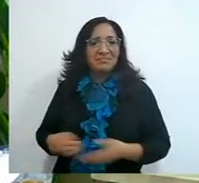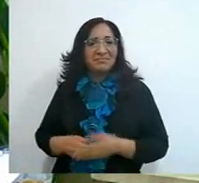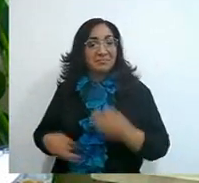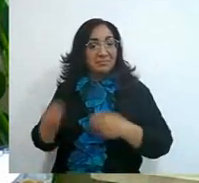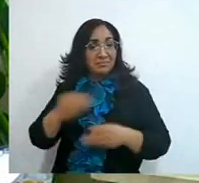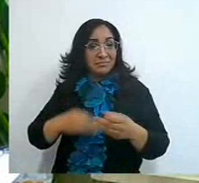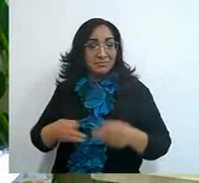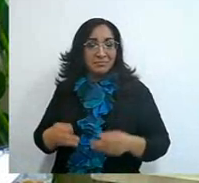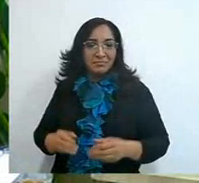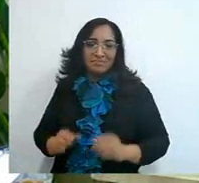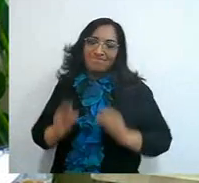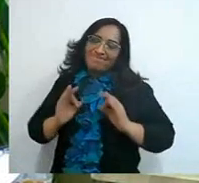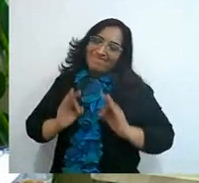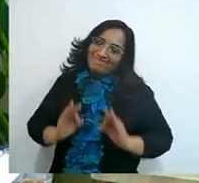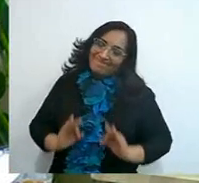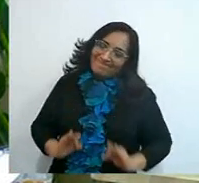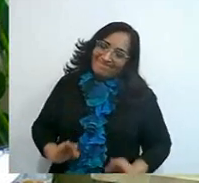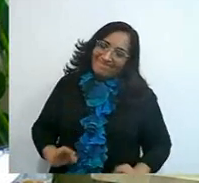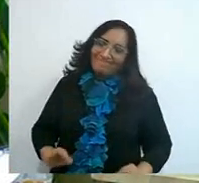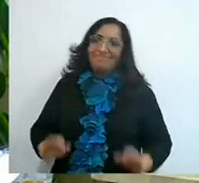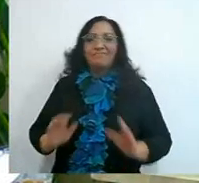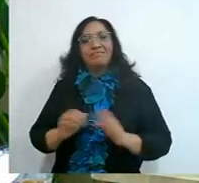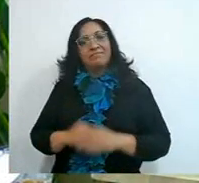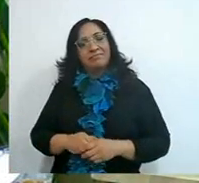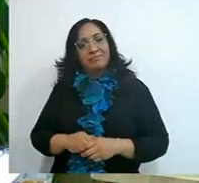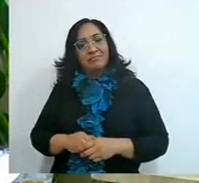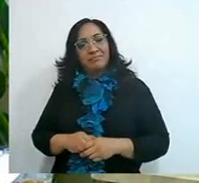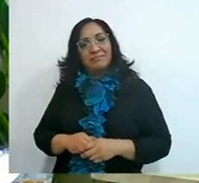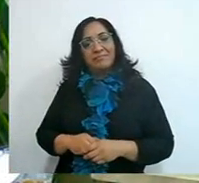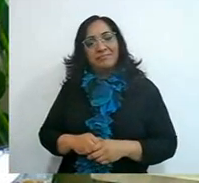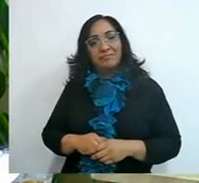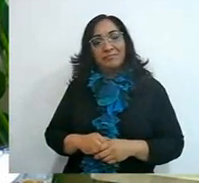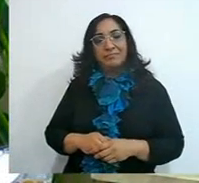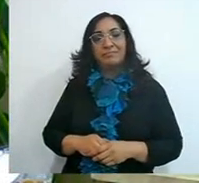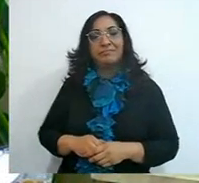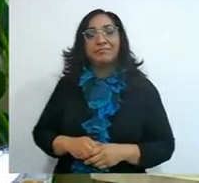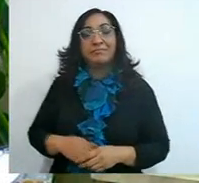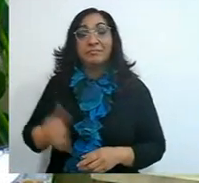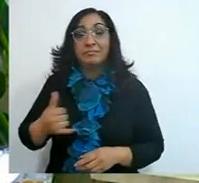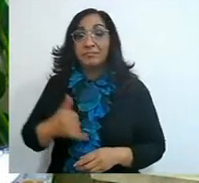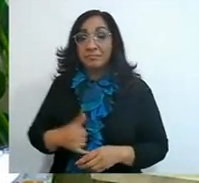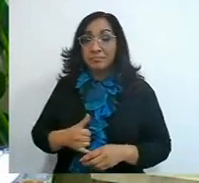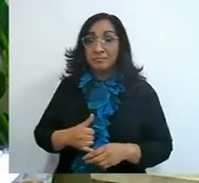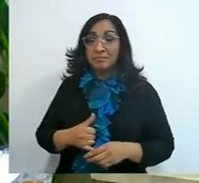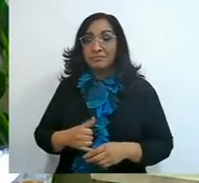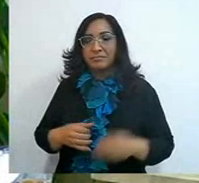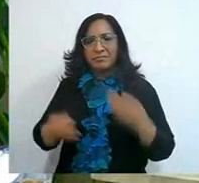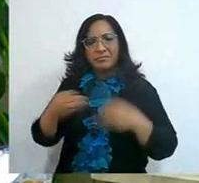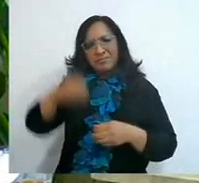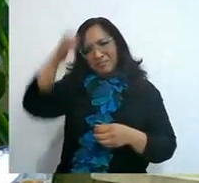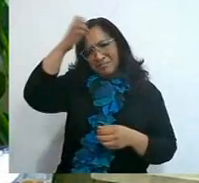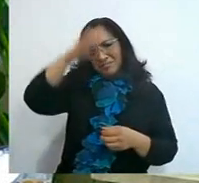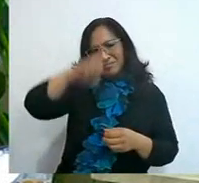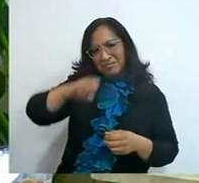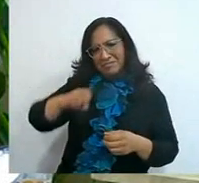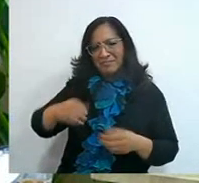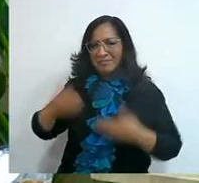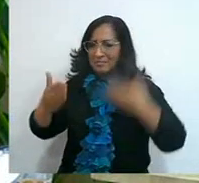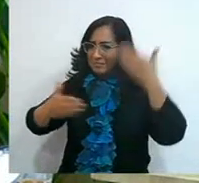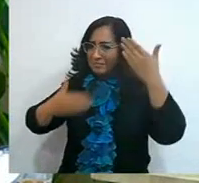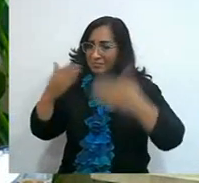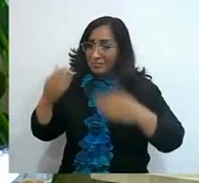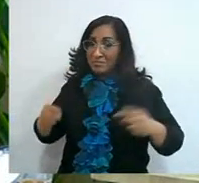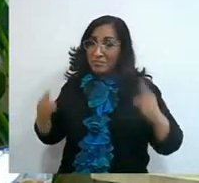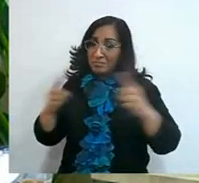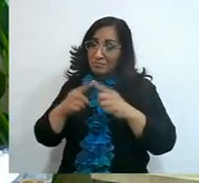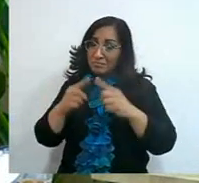Todas las comodidades habidas y por haber. Y las doctrinas extrañas,